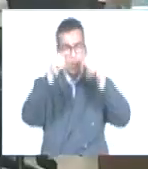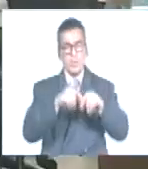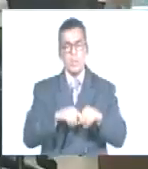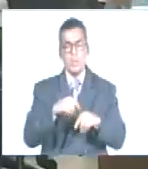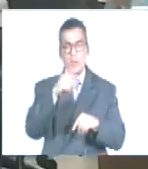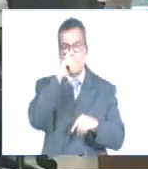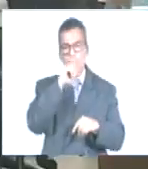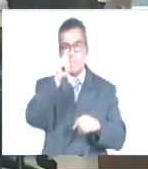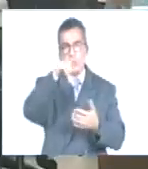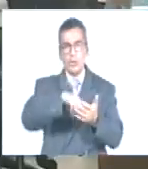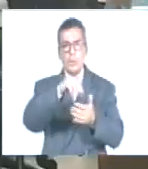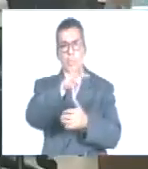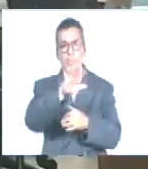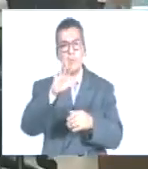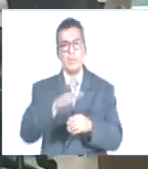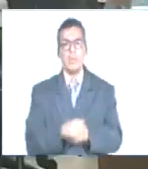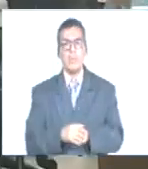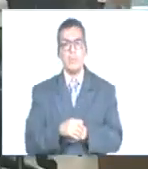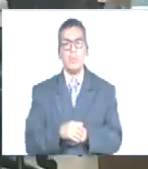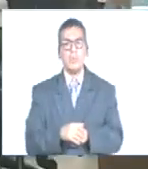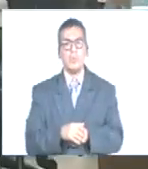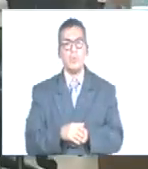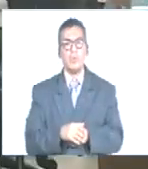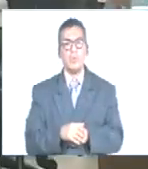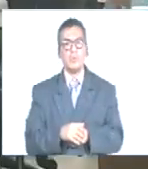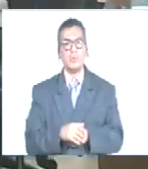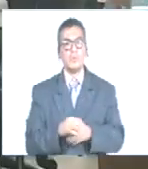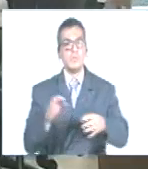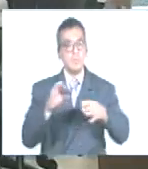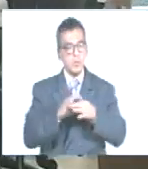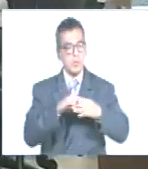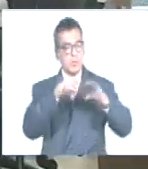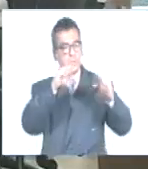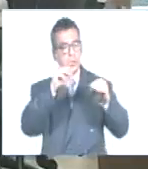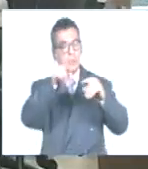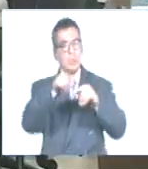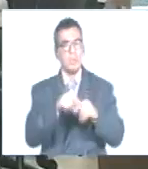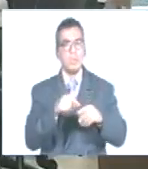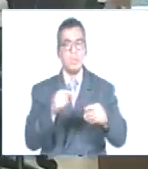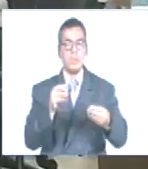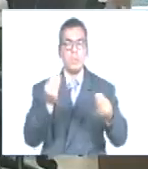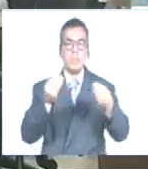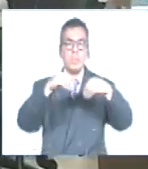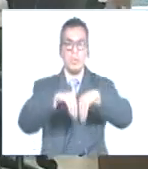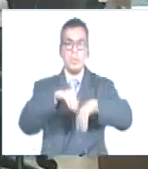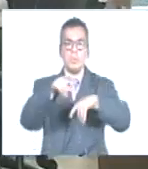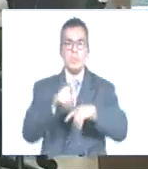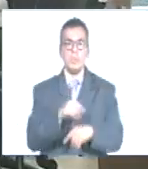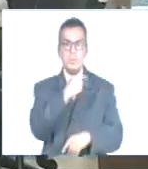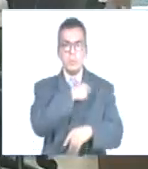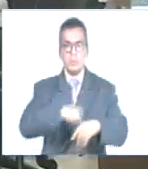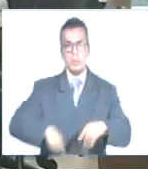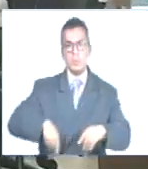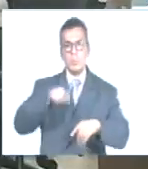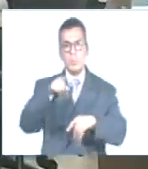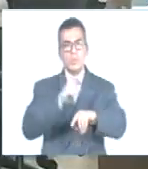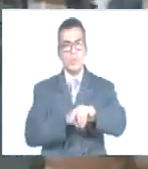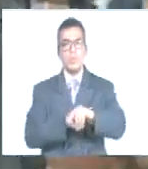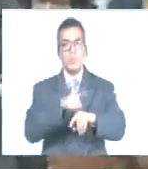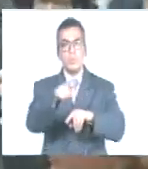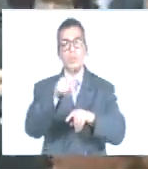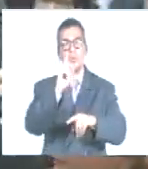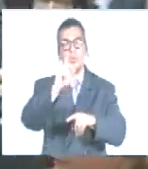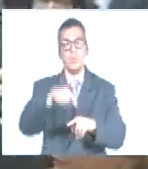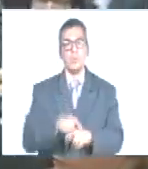año 2005, donde estuvo conversando y estableciendo acuerdos con el presidente entonces, así